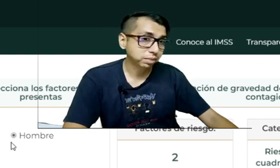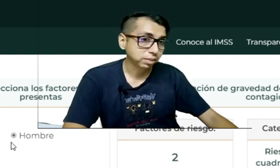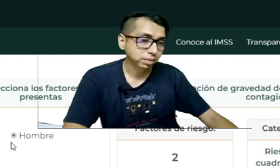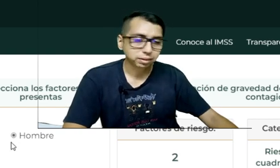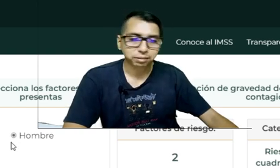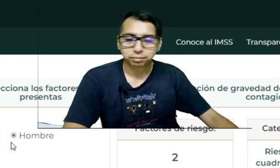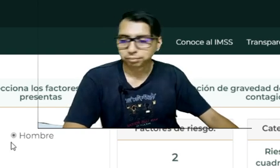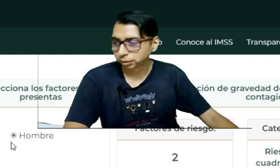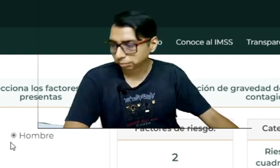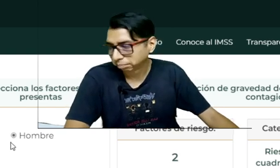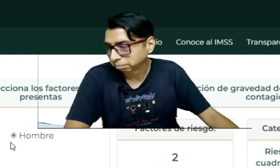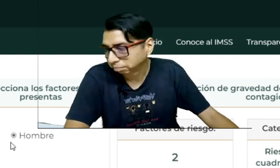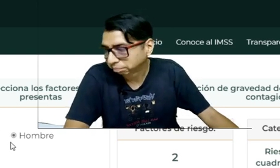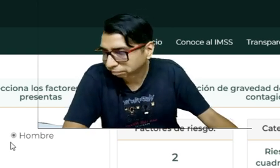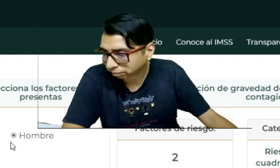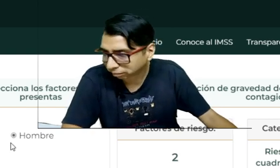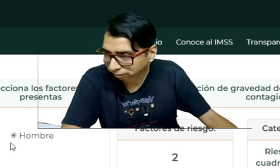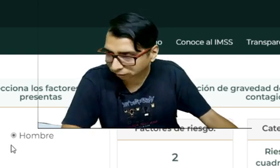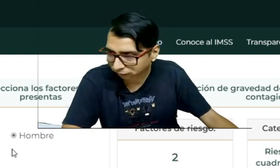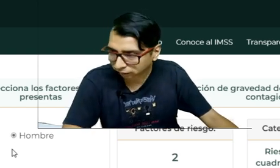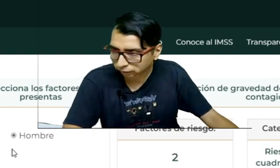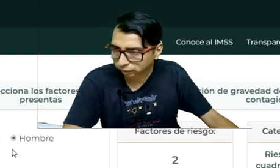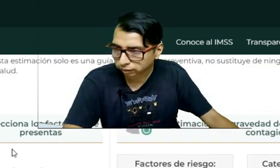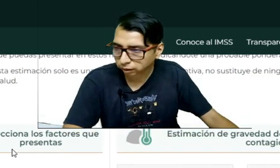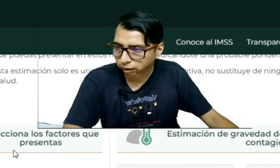comer